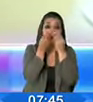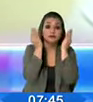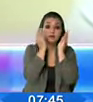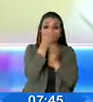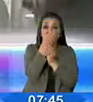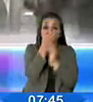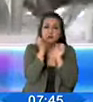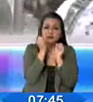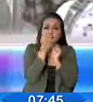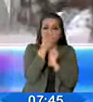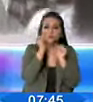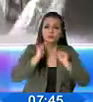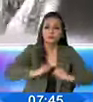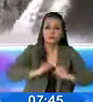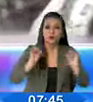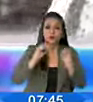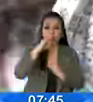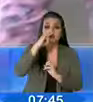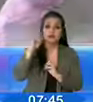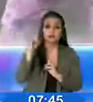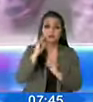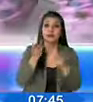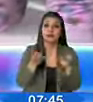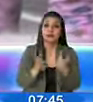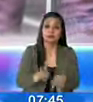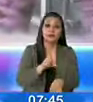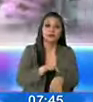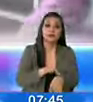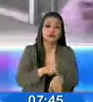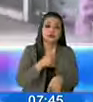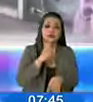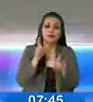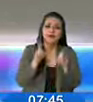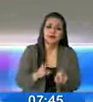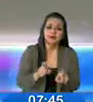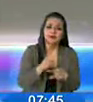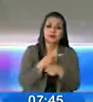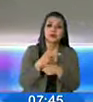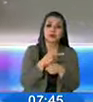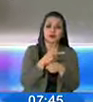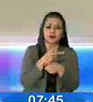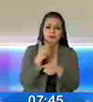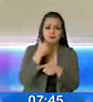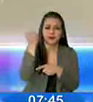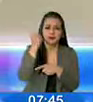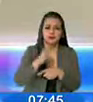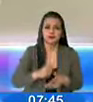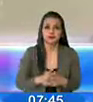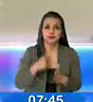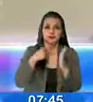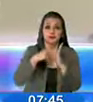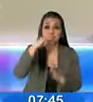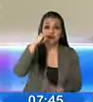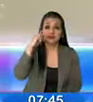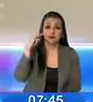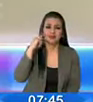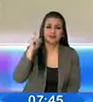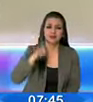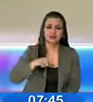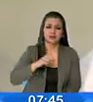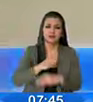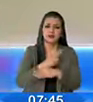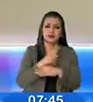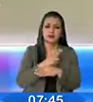muy intenso. En el caso de los niños, las médicos señalan que hay que tener mayores precauciones. Los niños tienen que